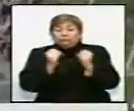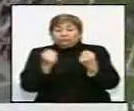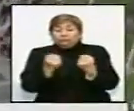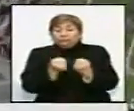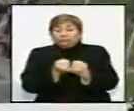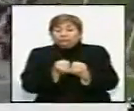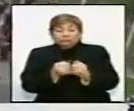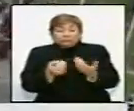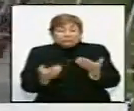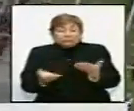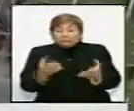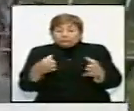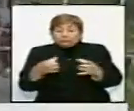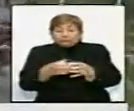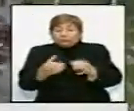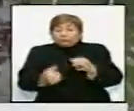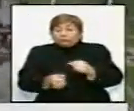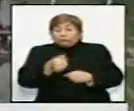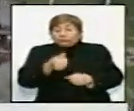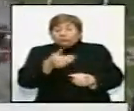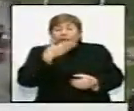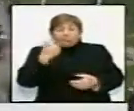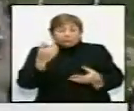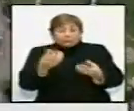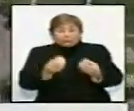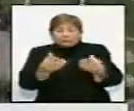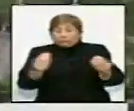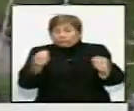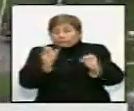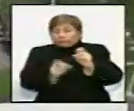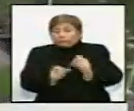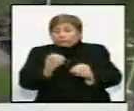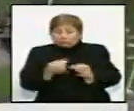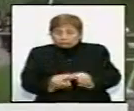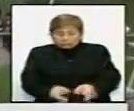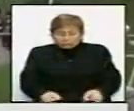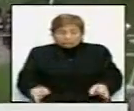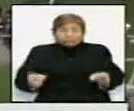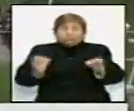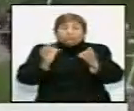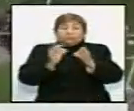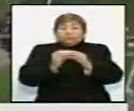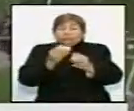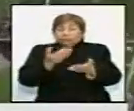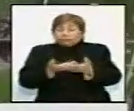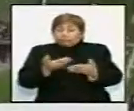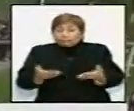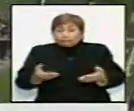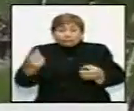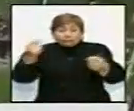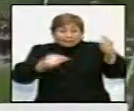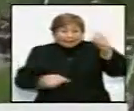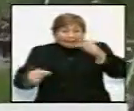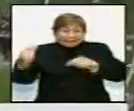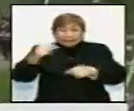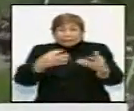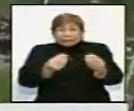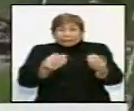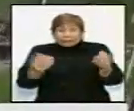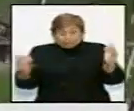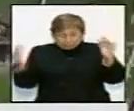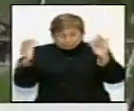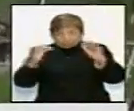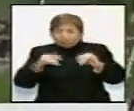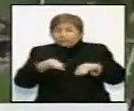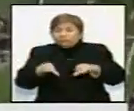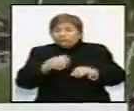sesión pleno y además consejo directivo. Entonces hay mayor número de personas y es importante que en estas fechas de alta asistencia, de alta recurrencia al Congreso podamos